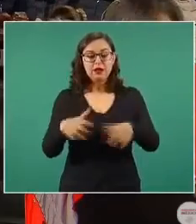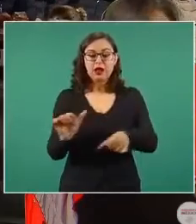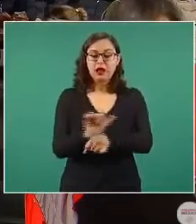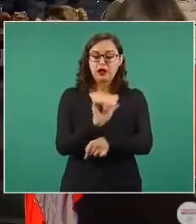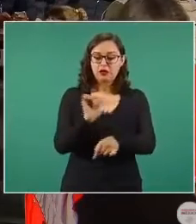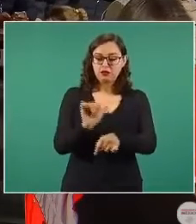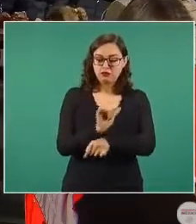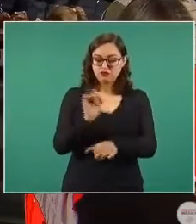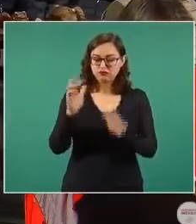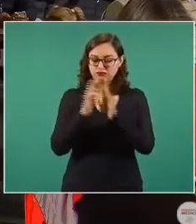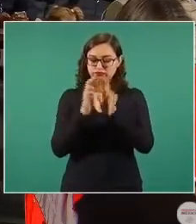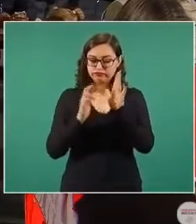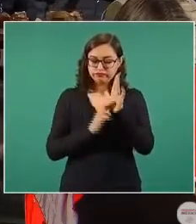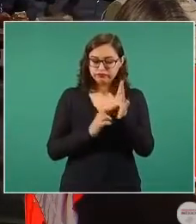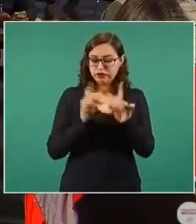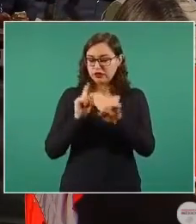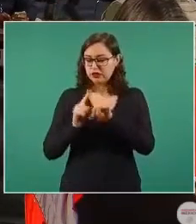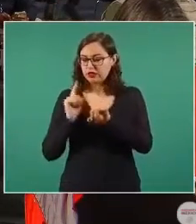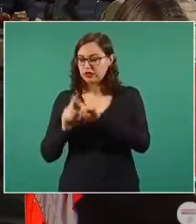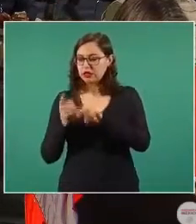las reglas de origen.